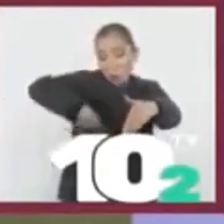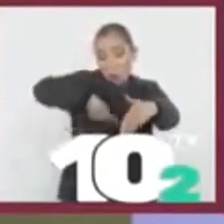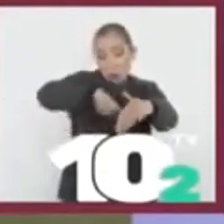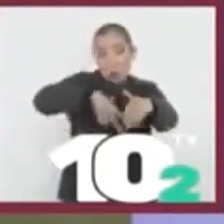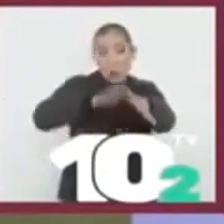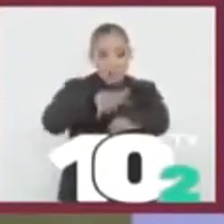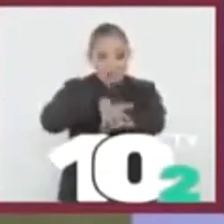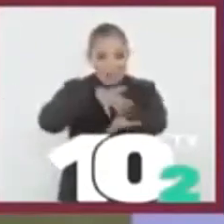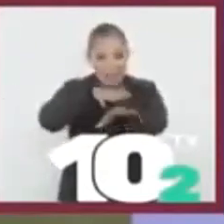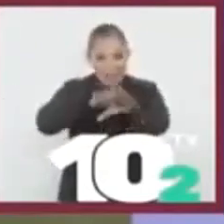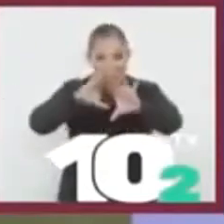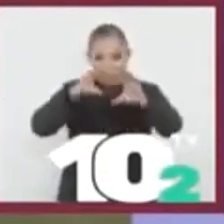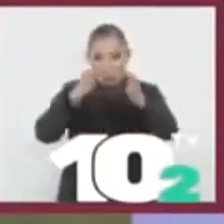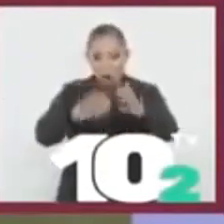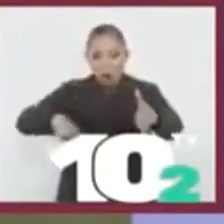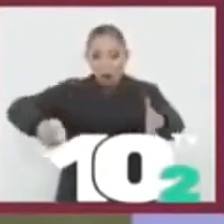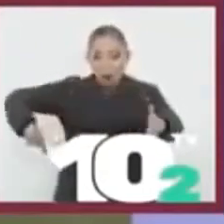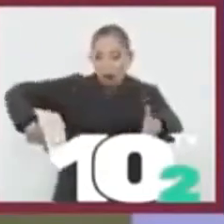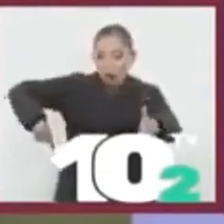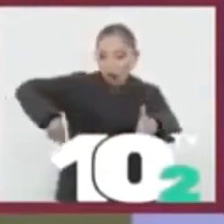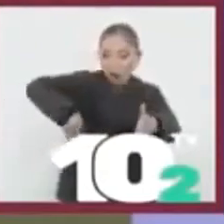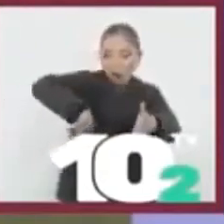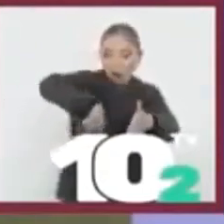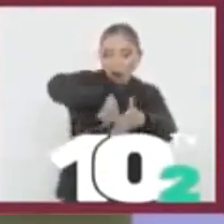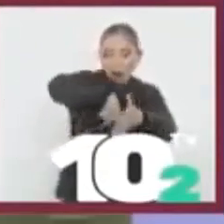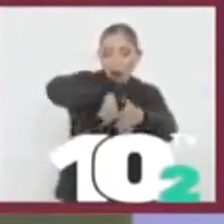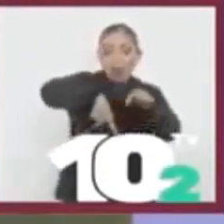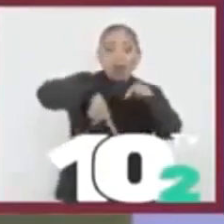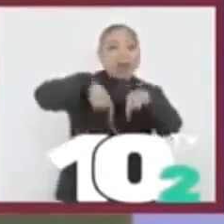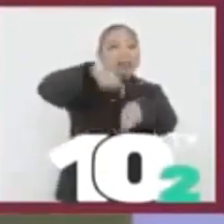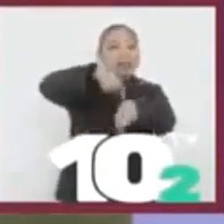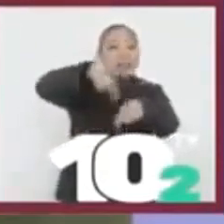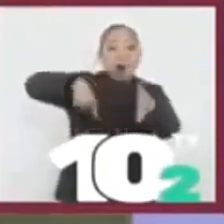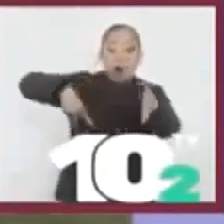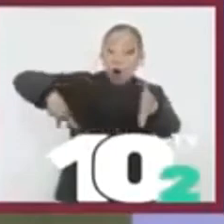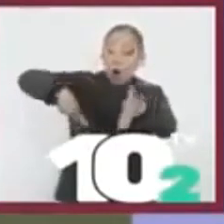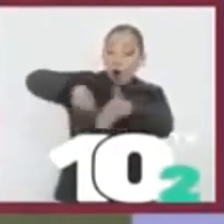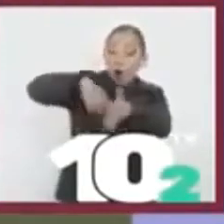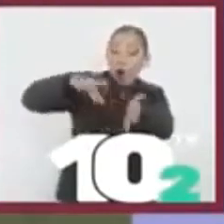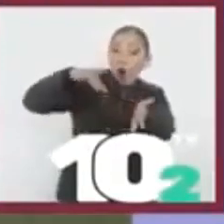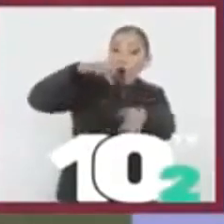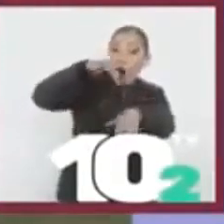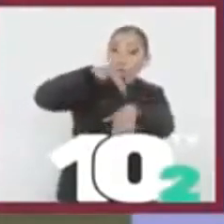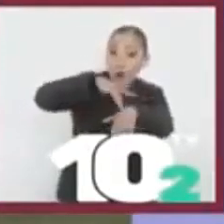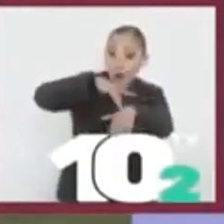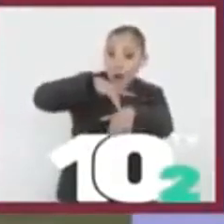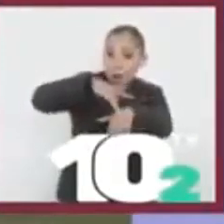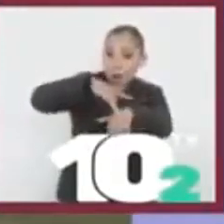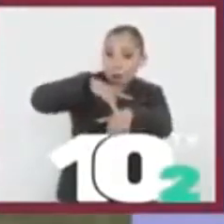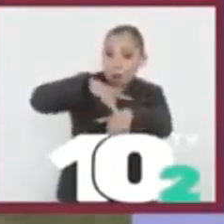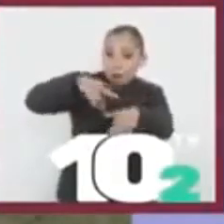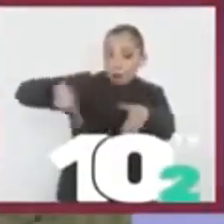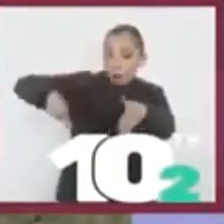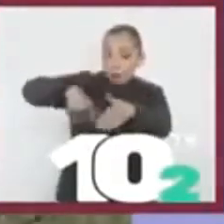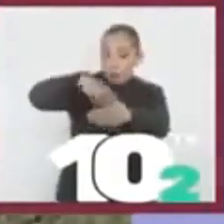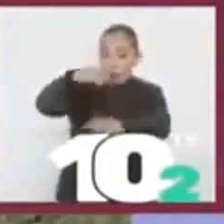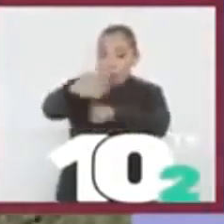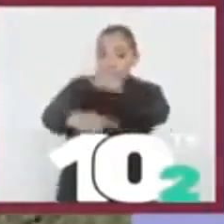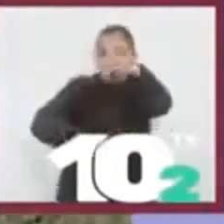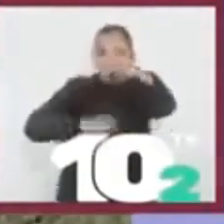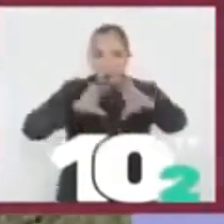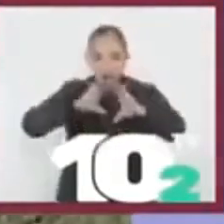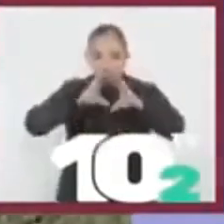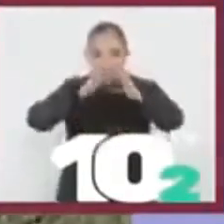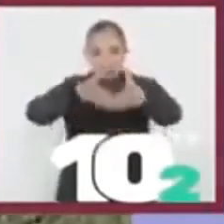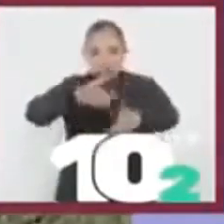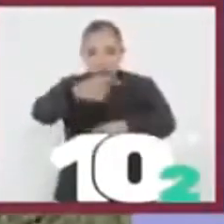fuerza entre el pie y la pelota solo se manifiesta durante el tiempo en que están en contacto. Cuando la pelota